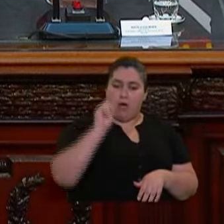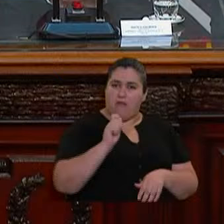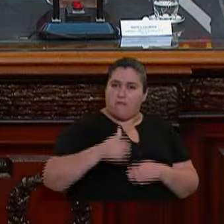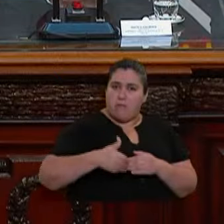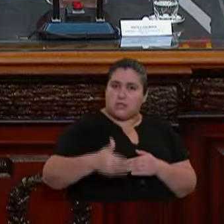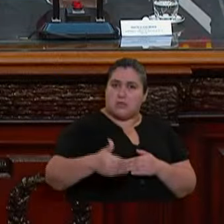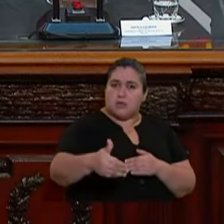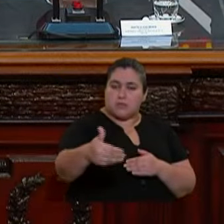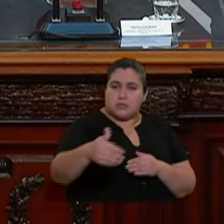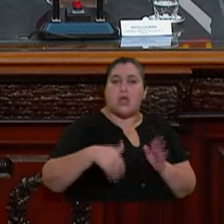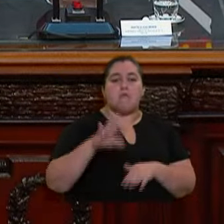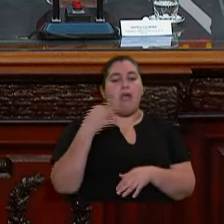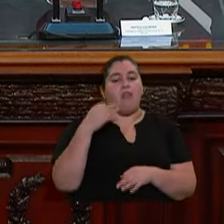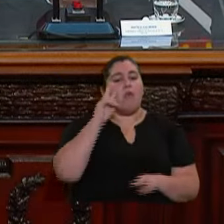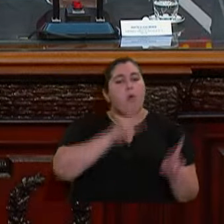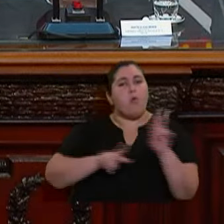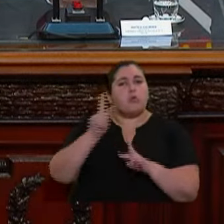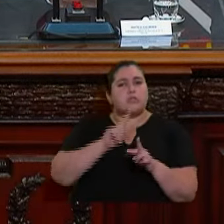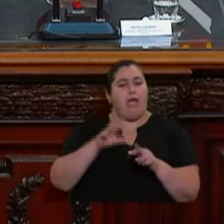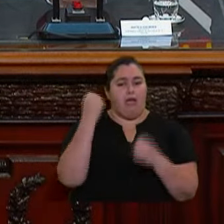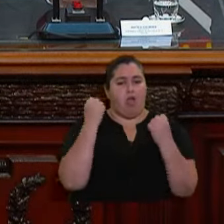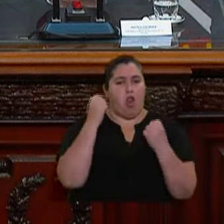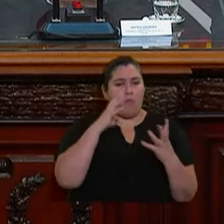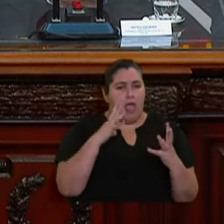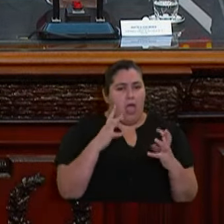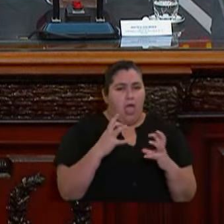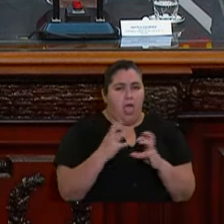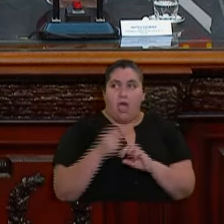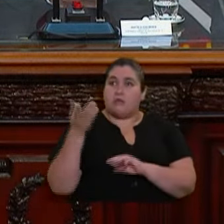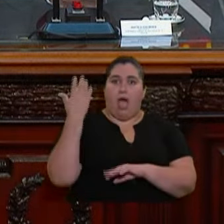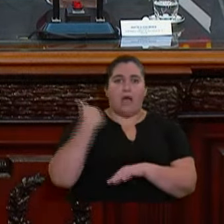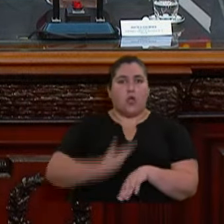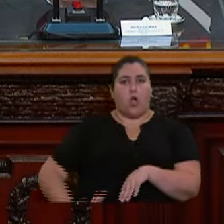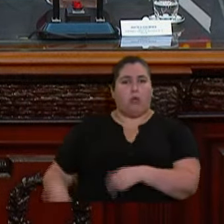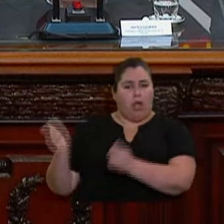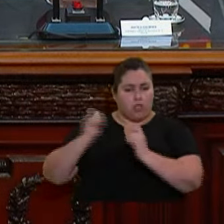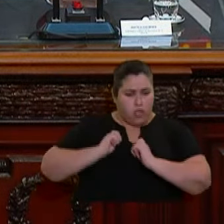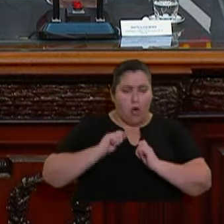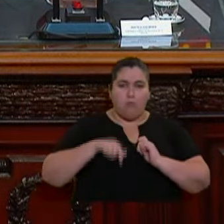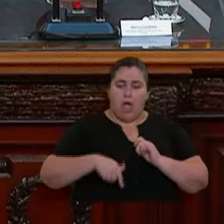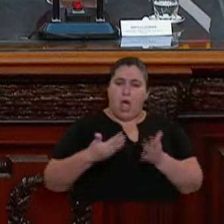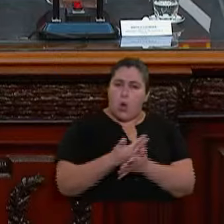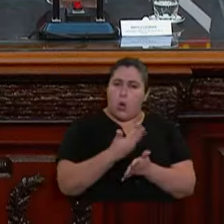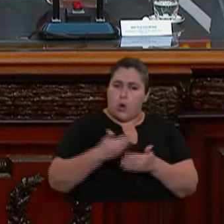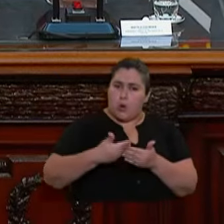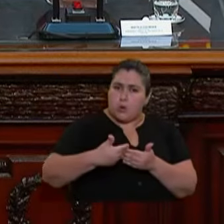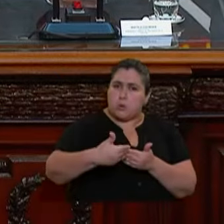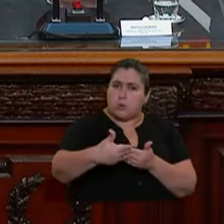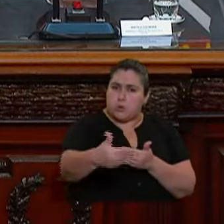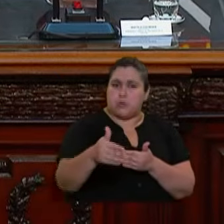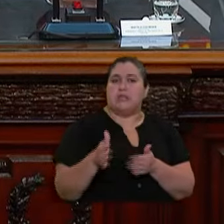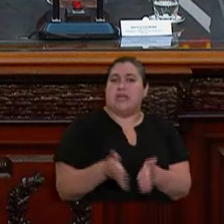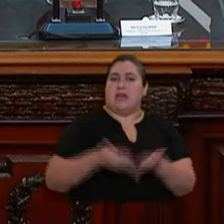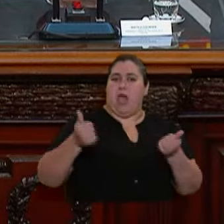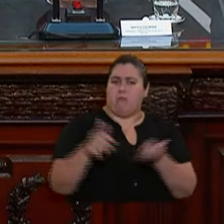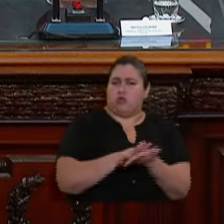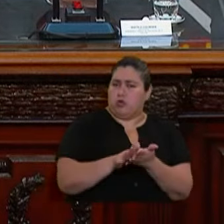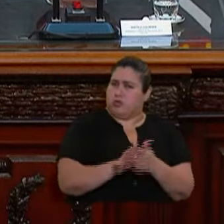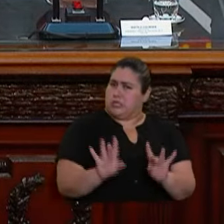y también que sanear la economía destrozada que heredábamos implicaría sacrificio y dolor y tardaríamos en salir del